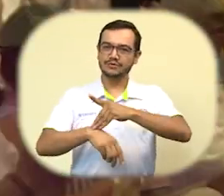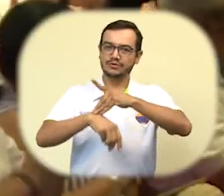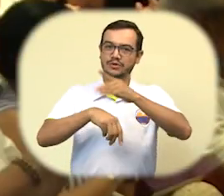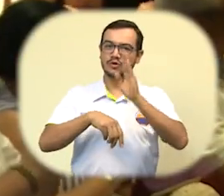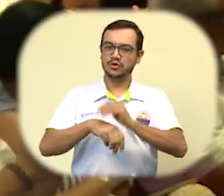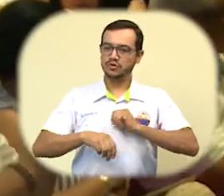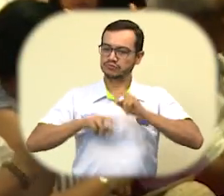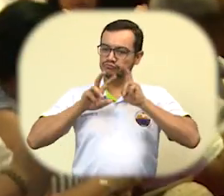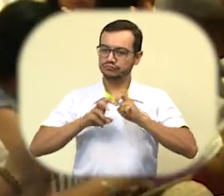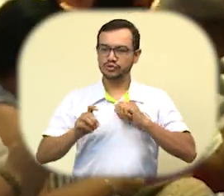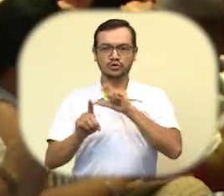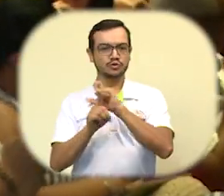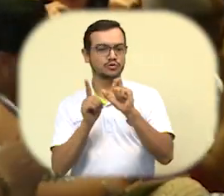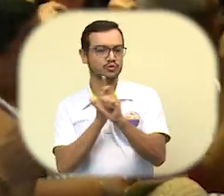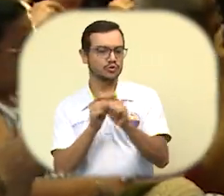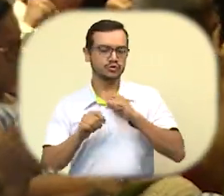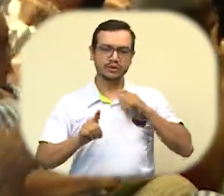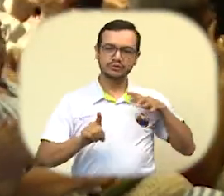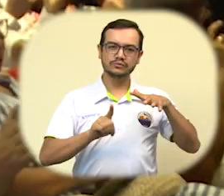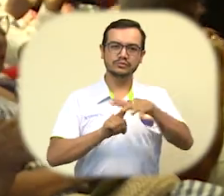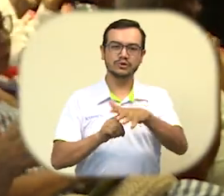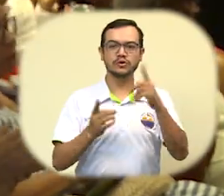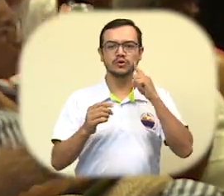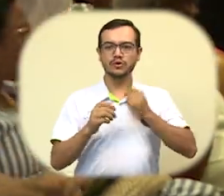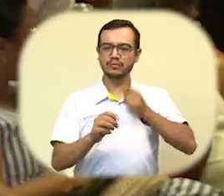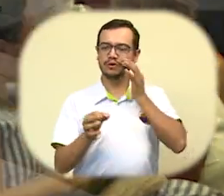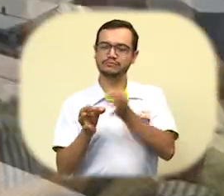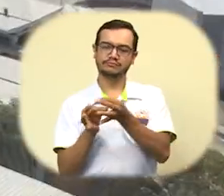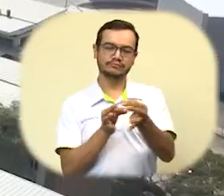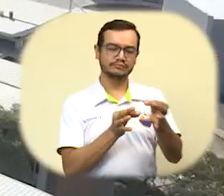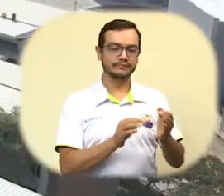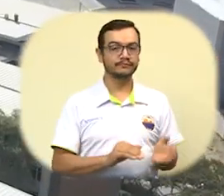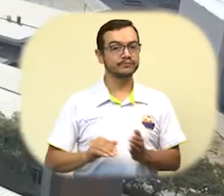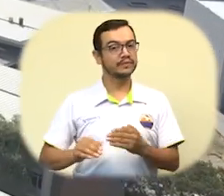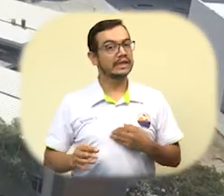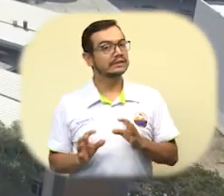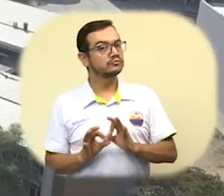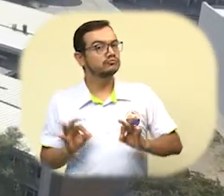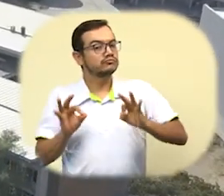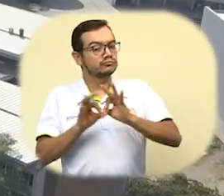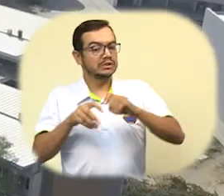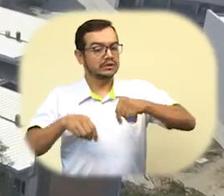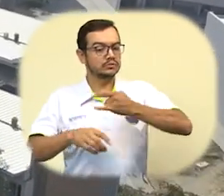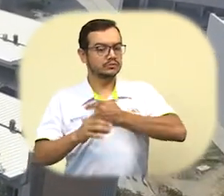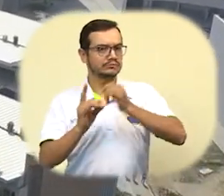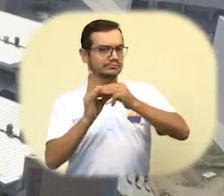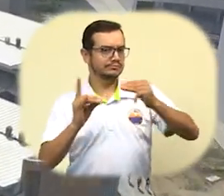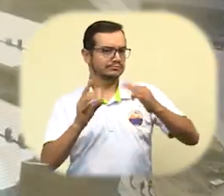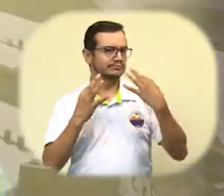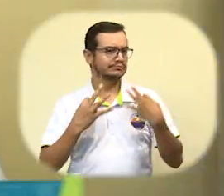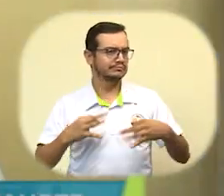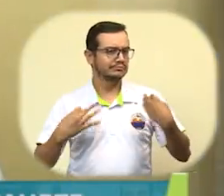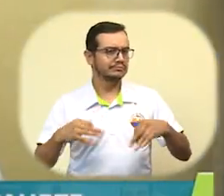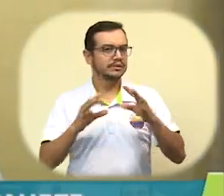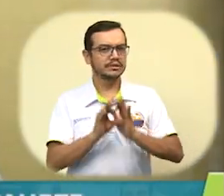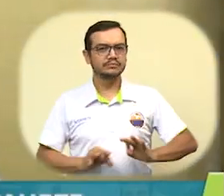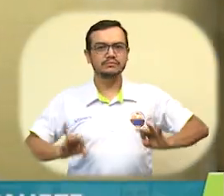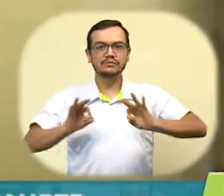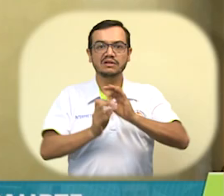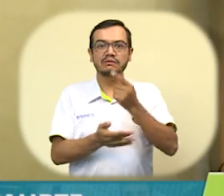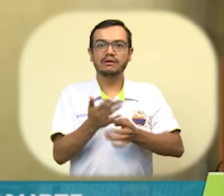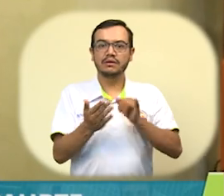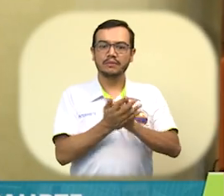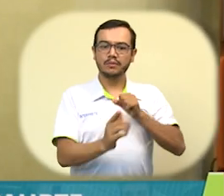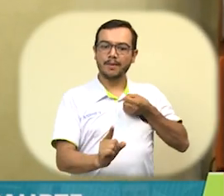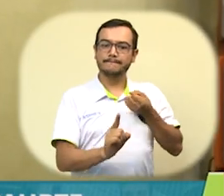Doctorado en Educación Intercultural con Enfoque Territorial. Es misional para las instituciones de educación superior de tener un vínculo y